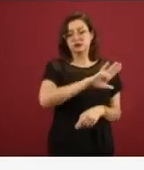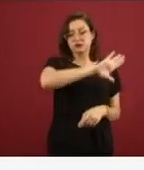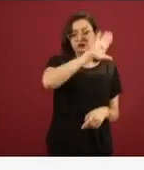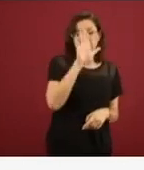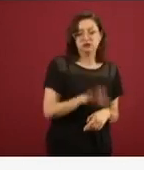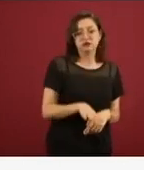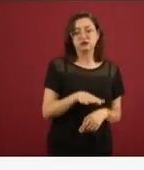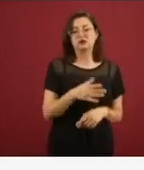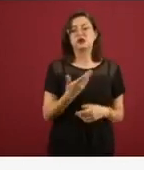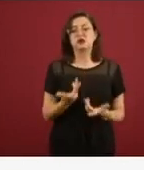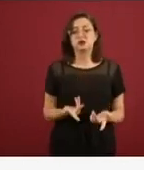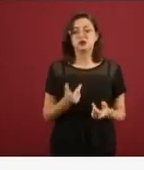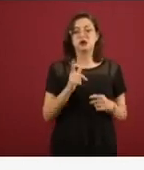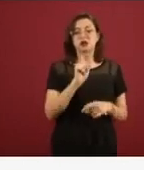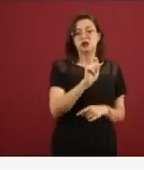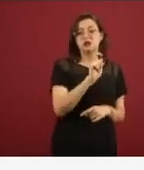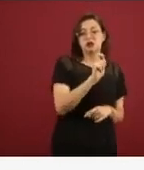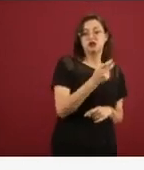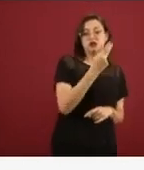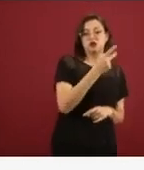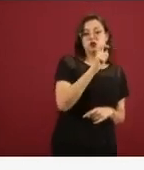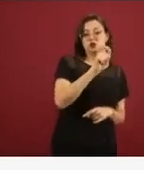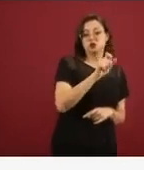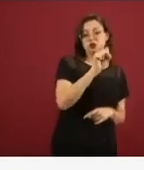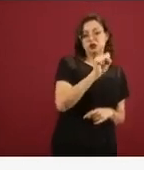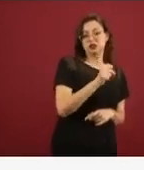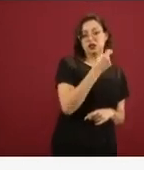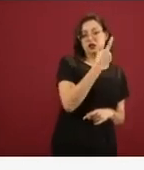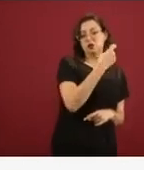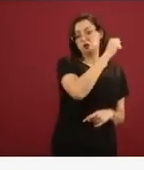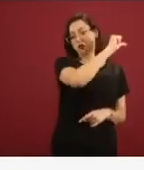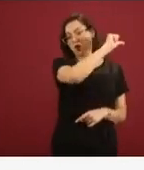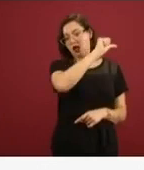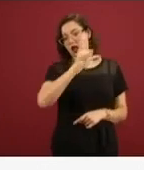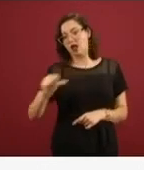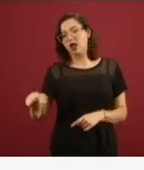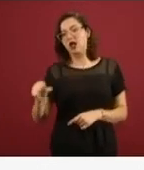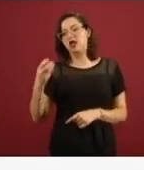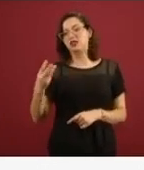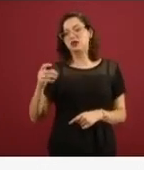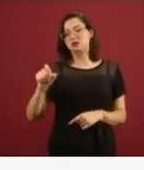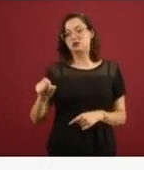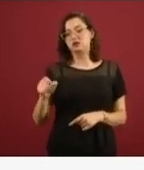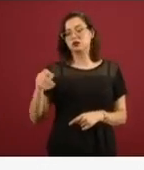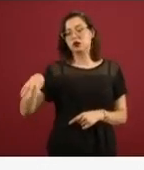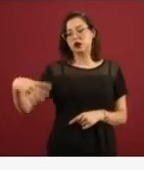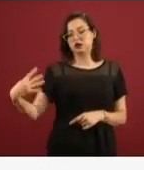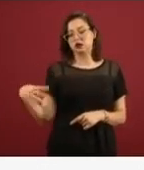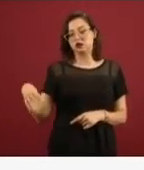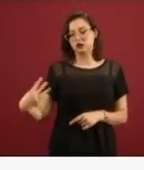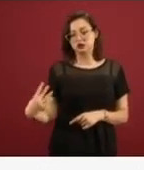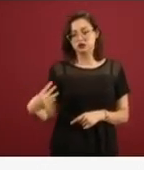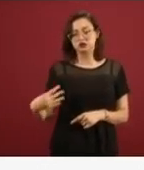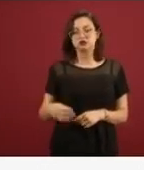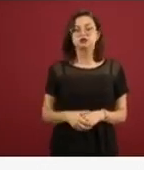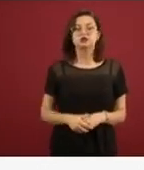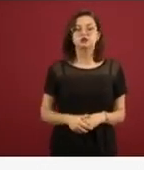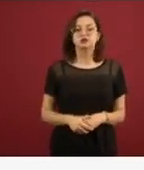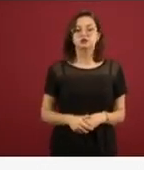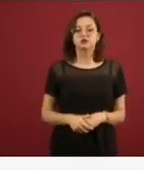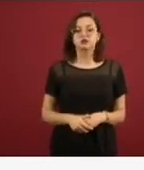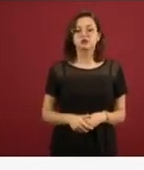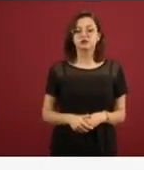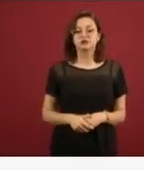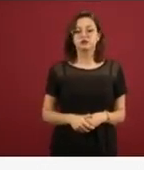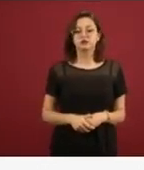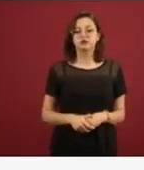que puede ir desde un 22.61 hasta un 3.14, y tenemos la letalidad